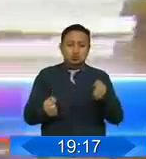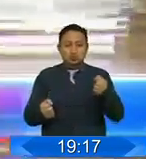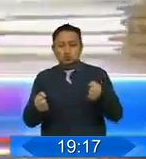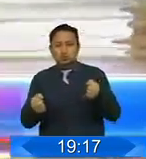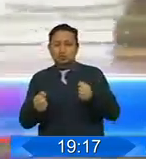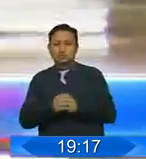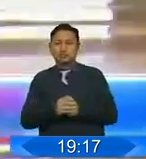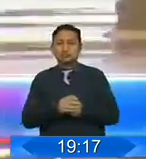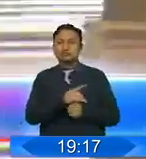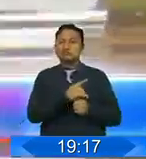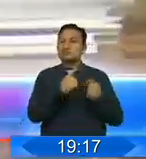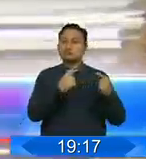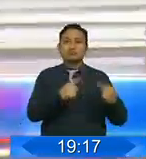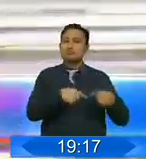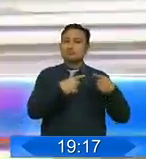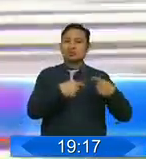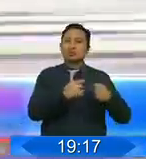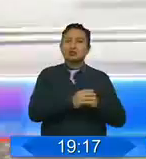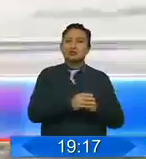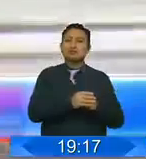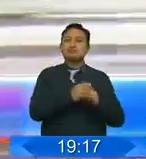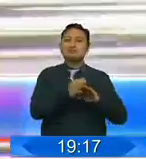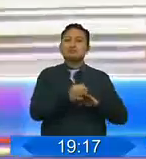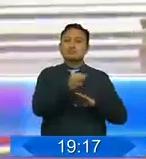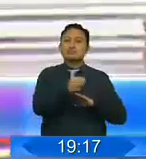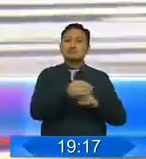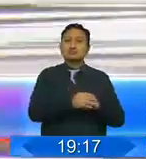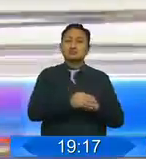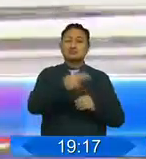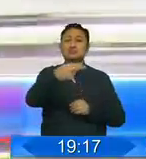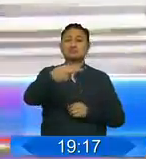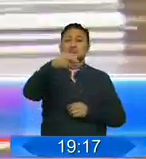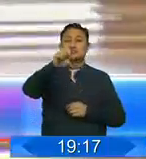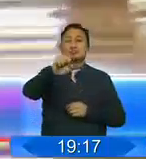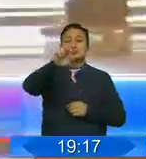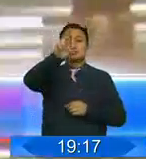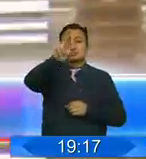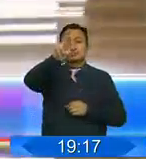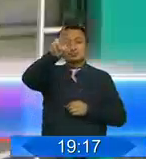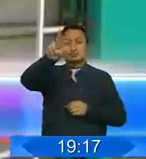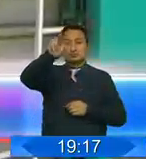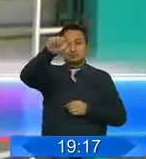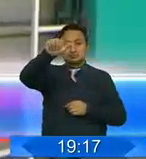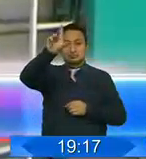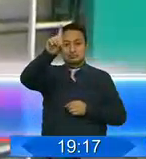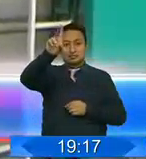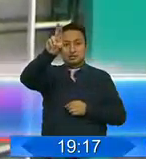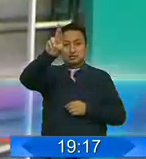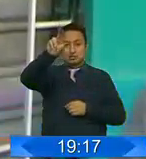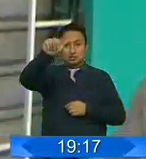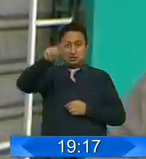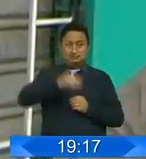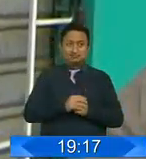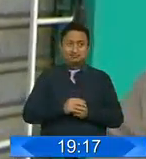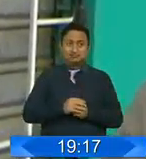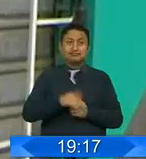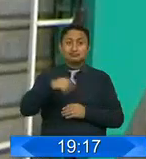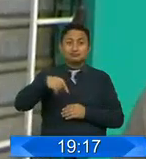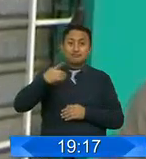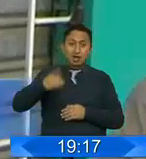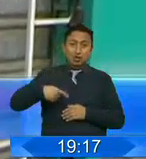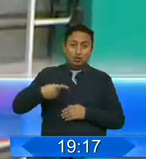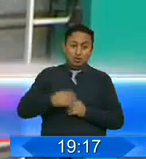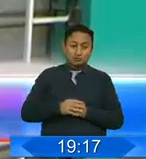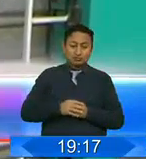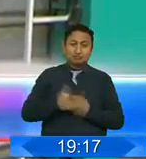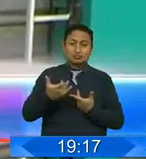lo que a diario enfrentan los habitantes de la cooperativa La Herradura en el cantón Durán. Estamos cansados esperando el relleno, que ellos